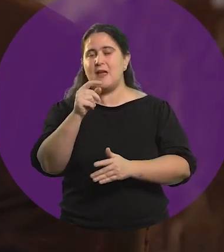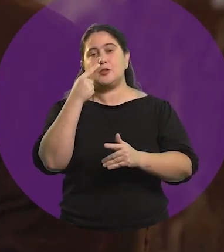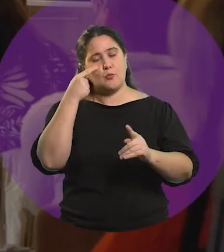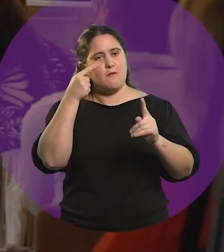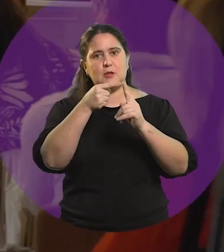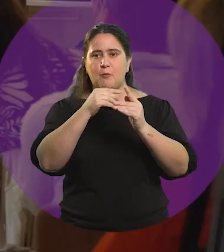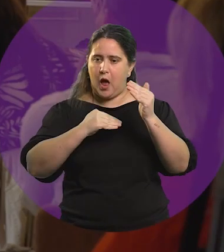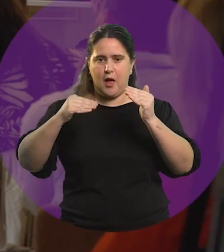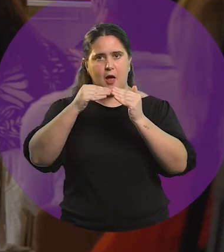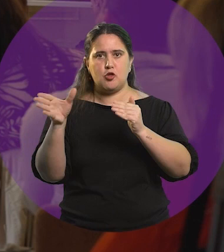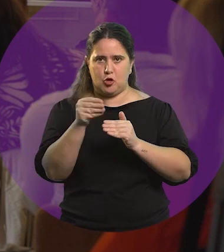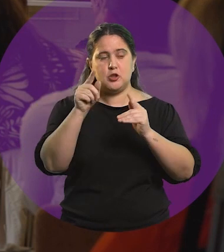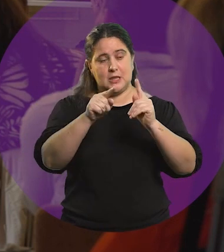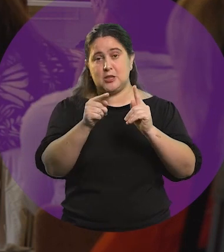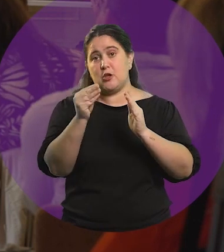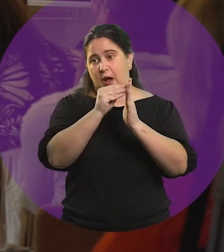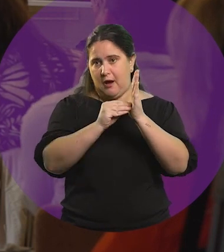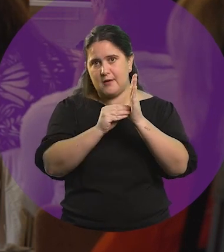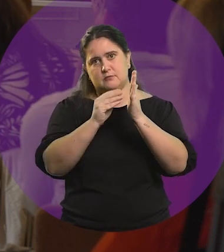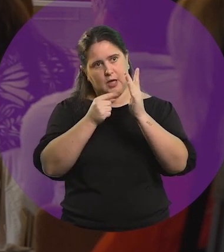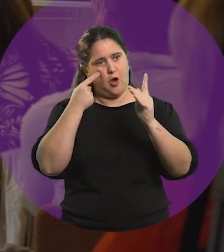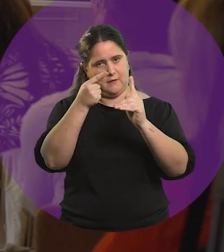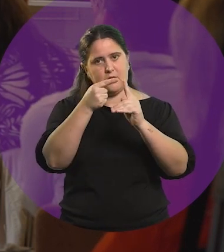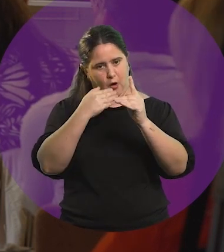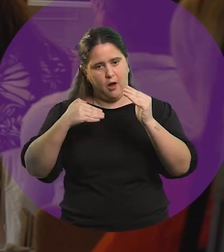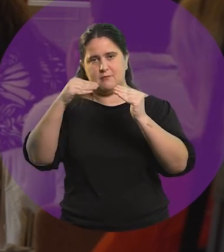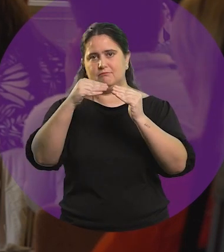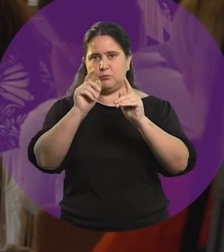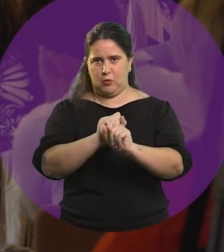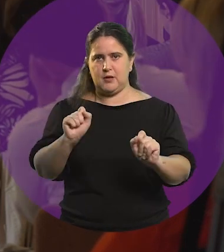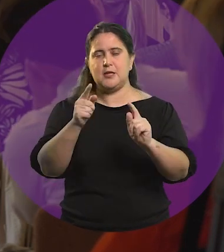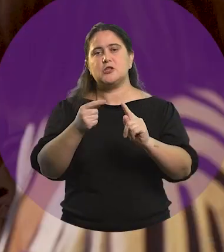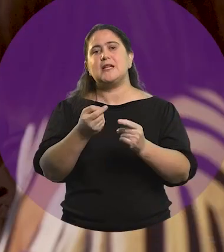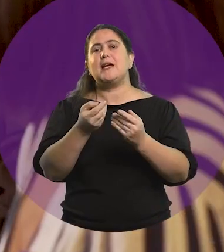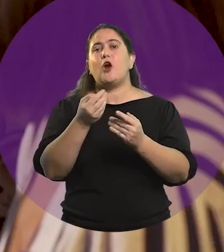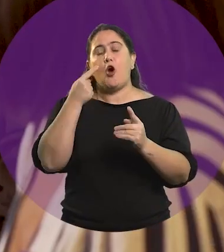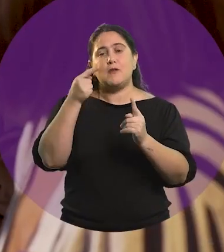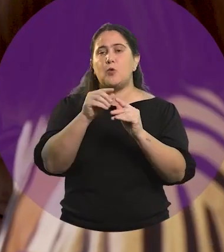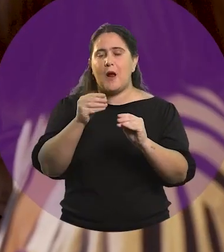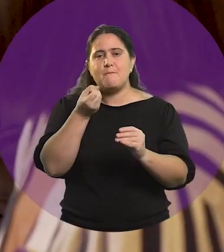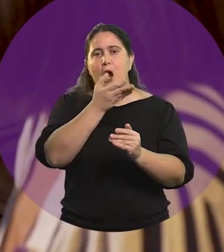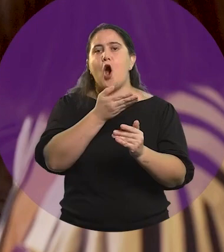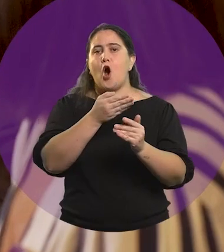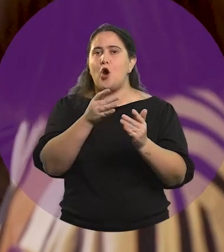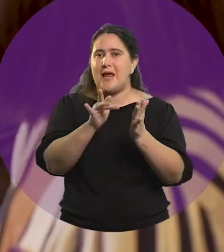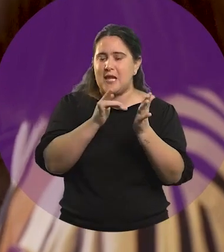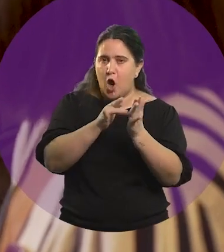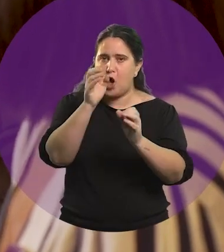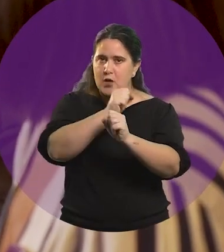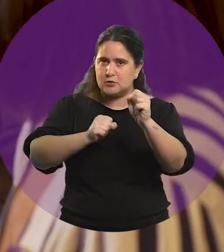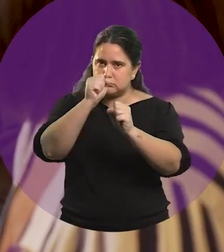dejar a nadie atrás, y esto es parte de los trabajos para no dejar a nadie atrás. Y lo que dice es mejorar el uso de la tecnología instrumental,